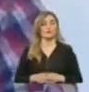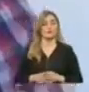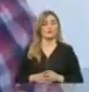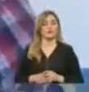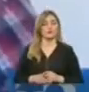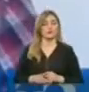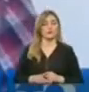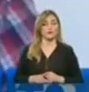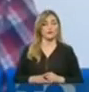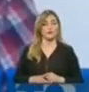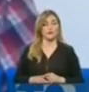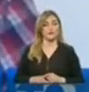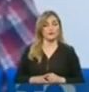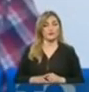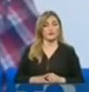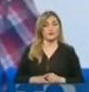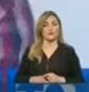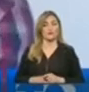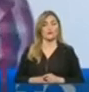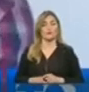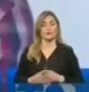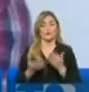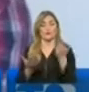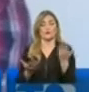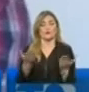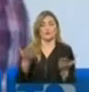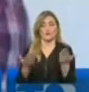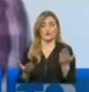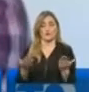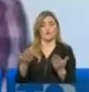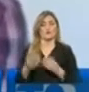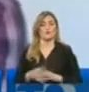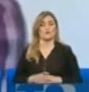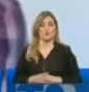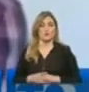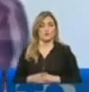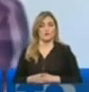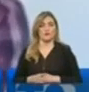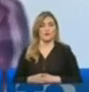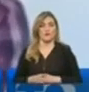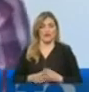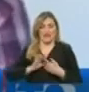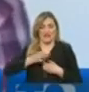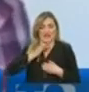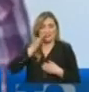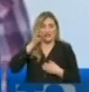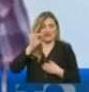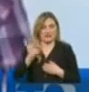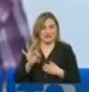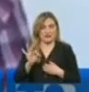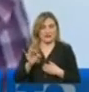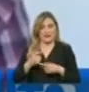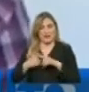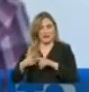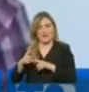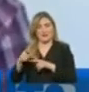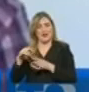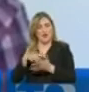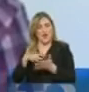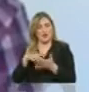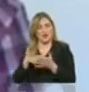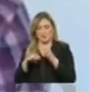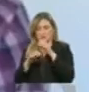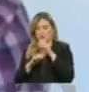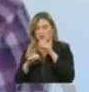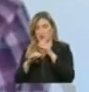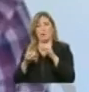esto implica que al comparar estos valores con los valores de virus detectados en otros estudios similares en